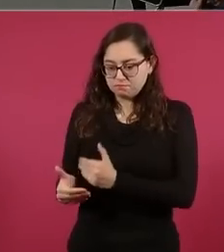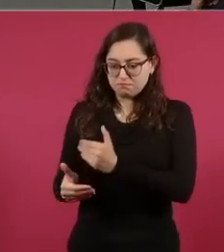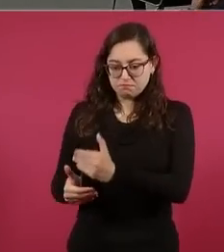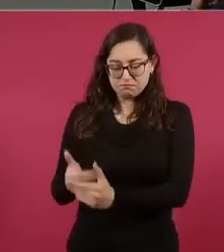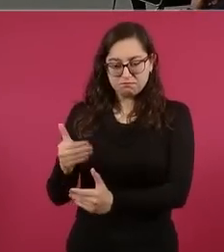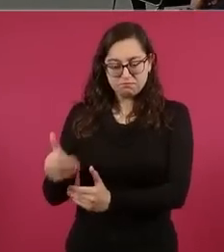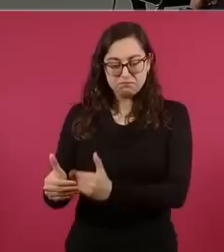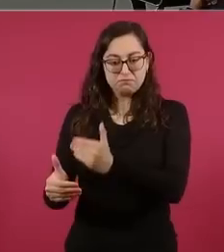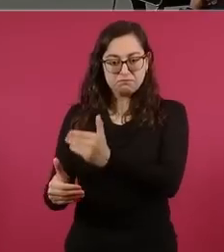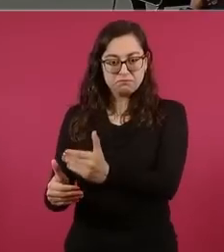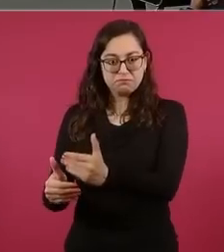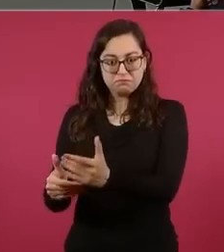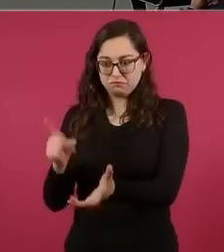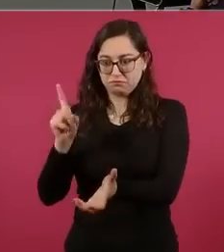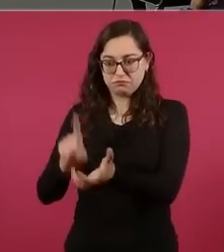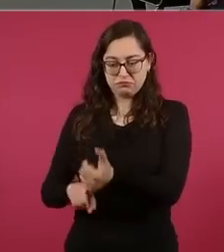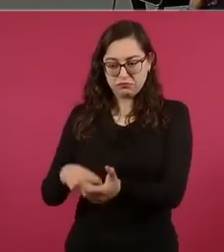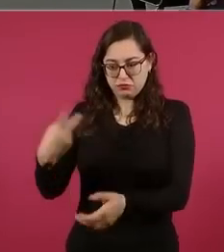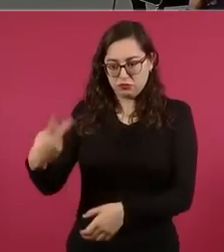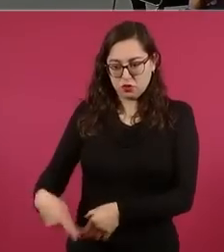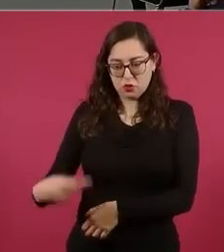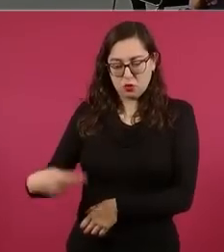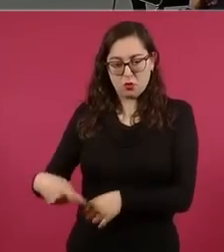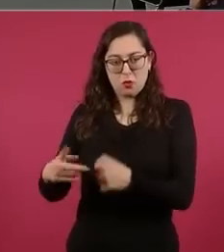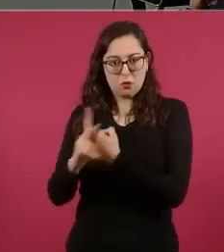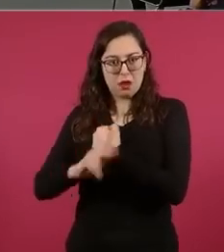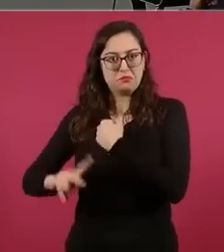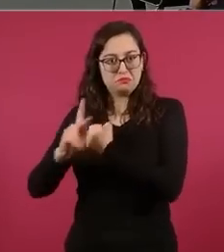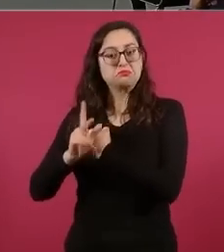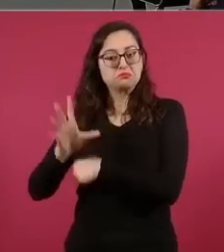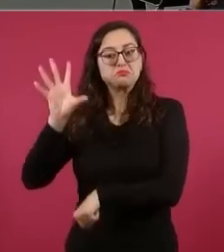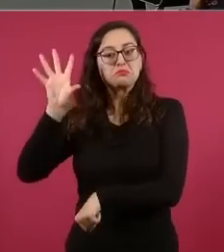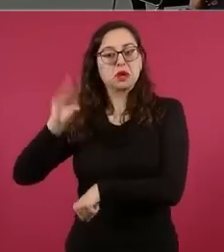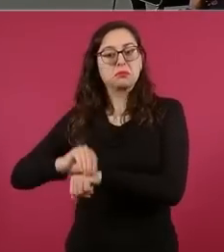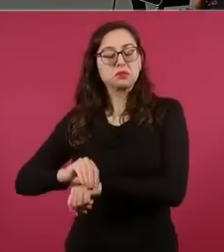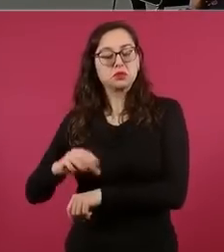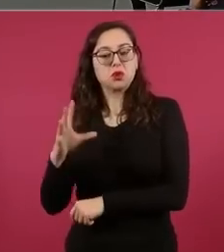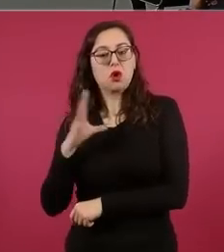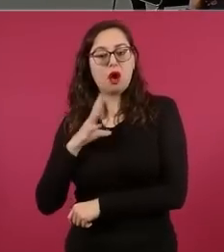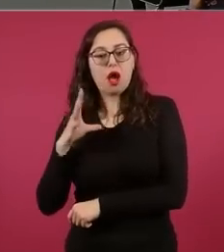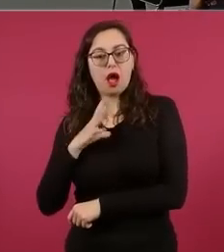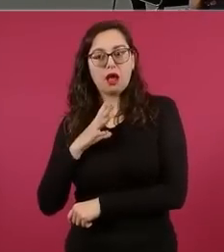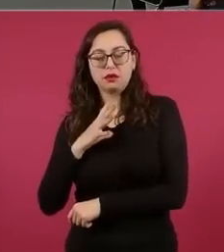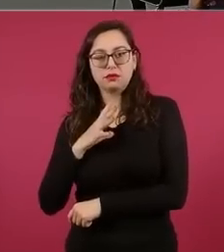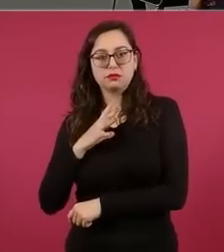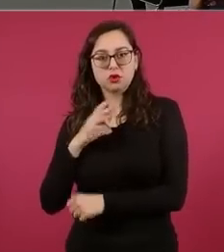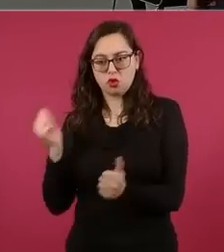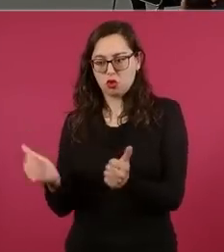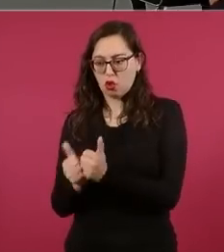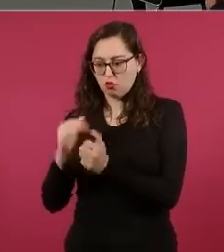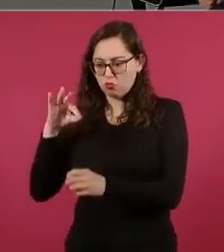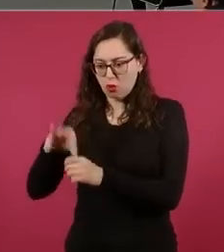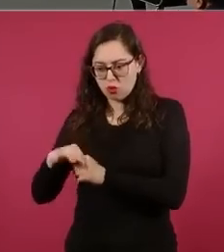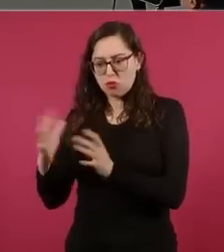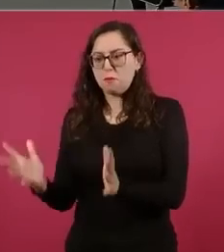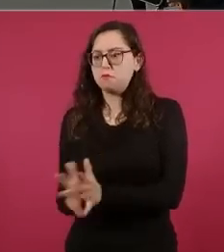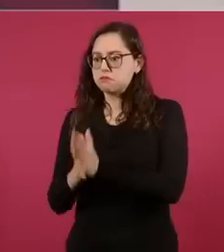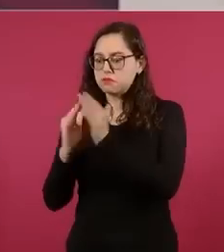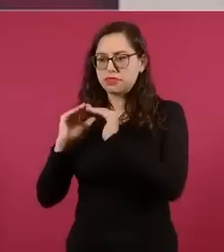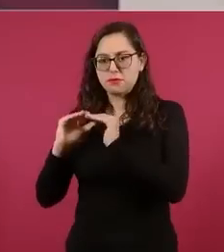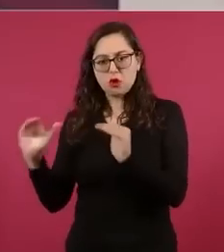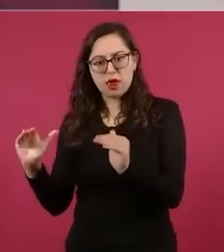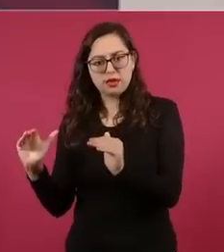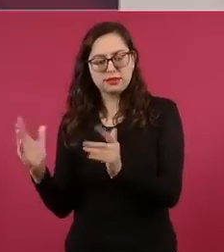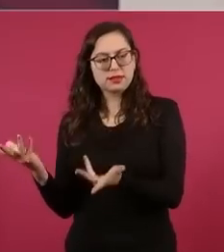procedimientos democráticos consagrados en la Constitución Política de los Estados Unidos mexicanos.